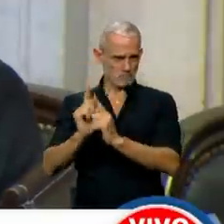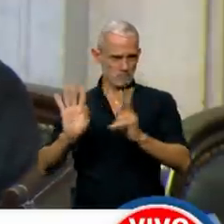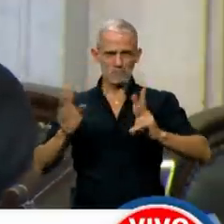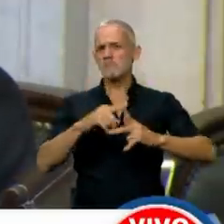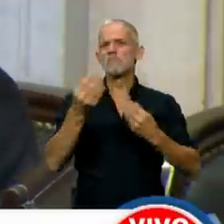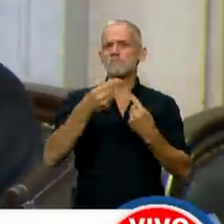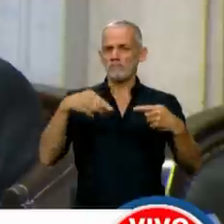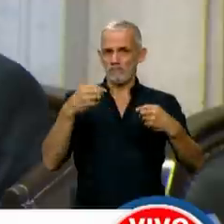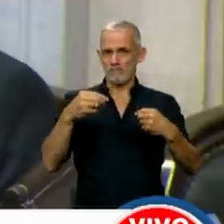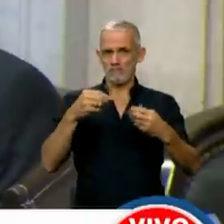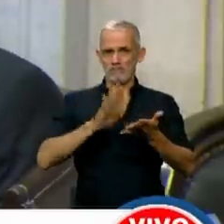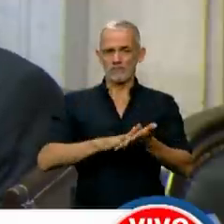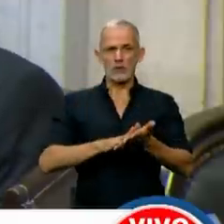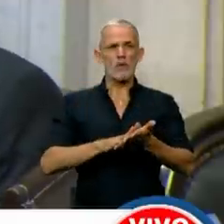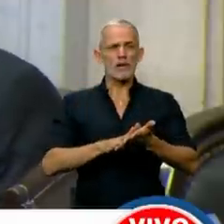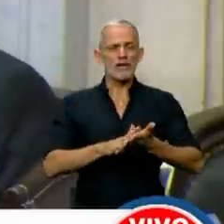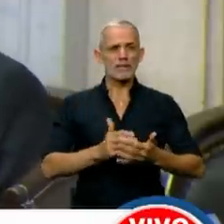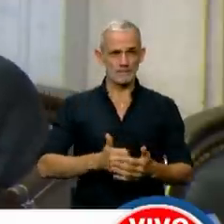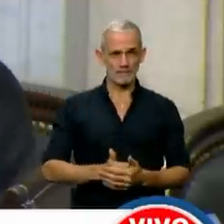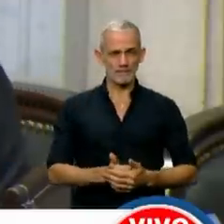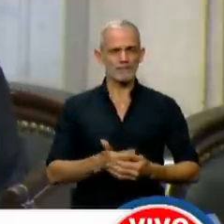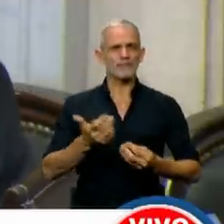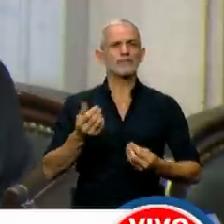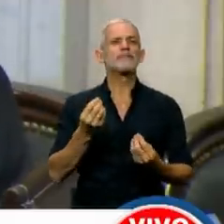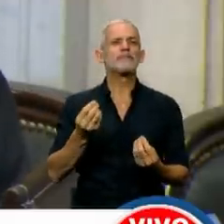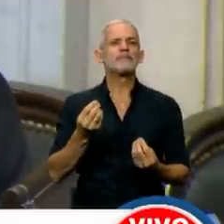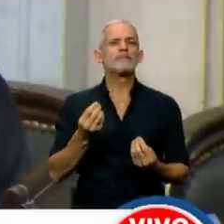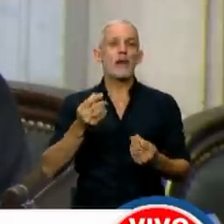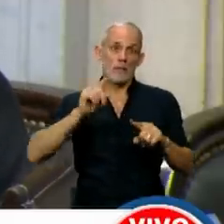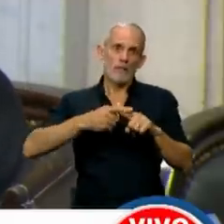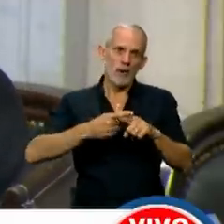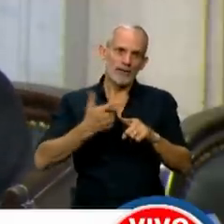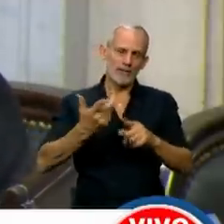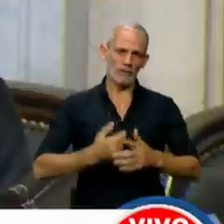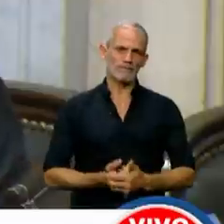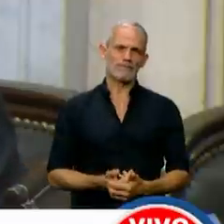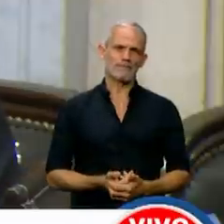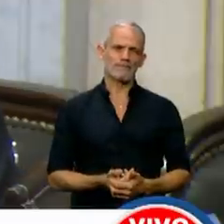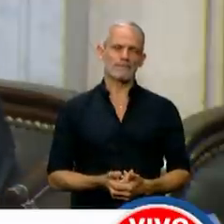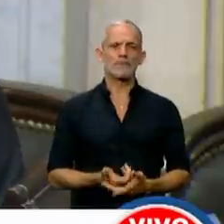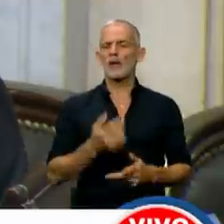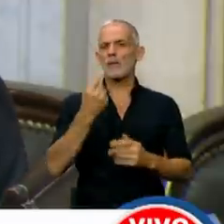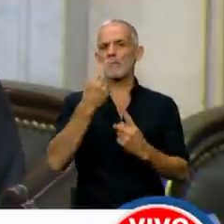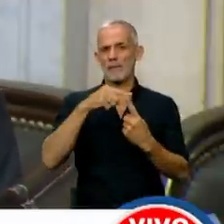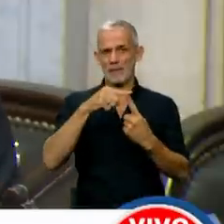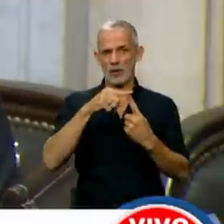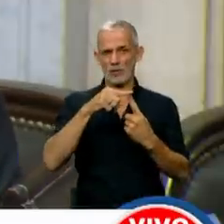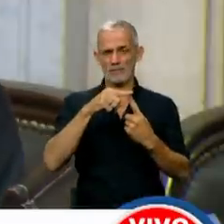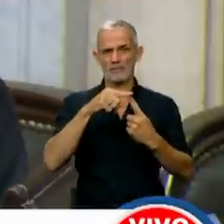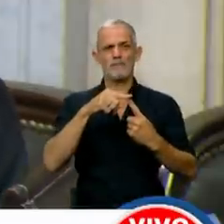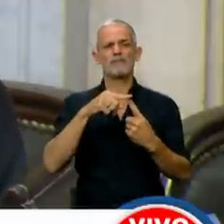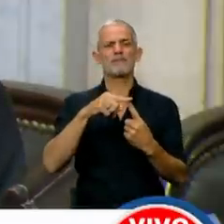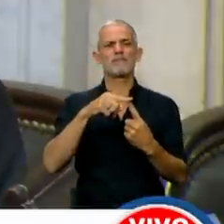precisamente de carácter netamente político en primer lugar